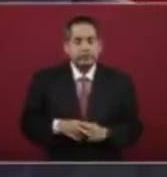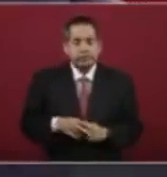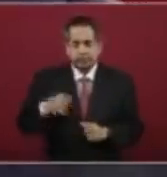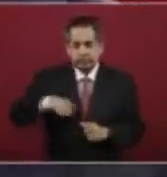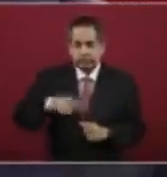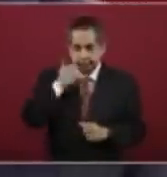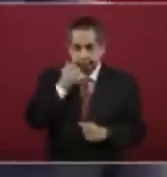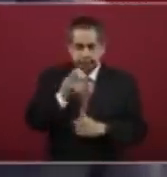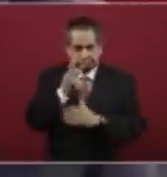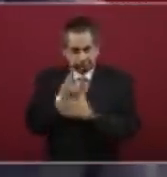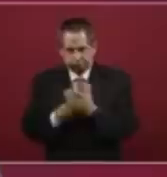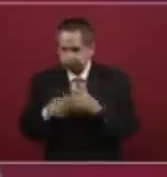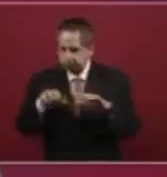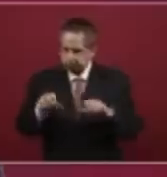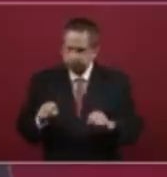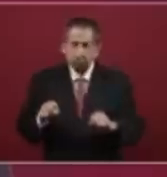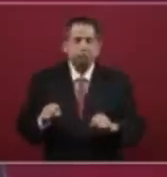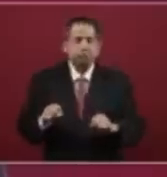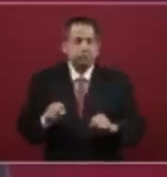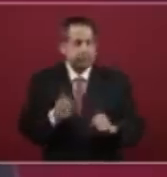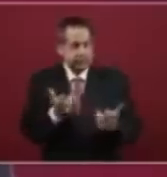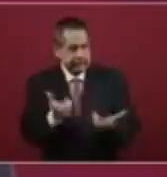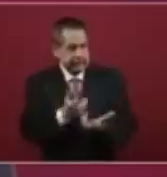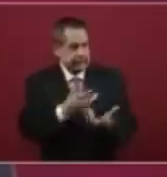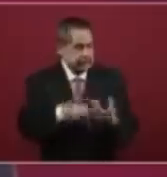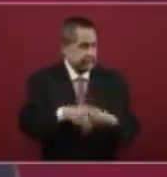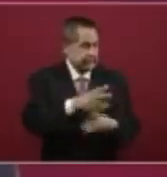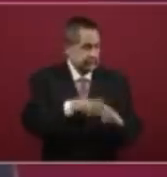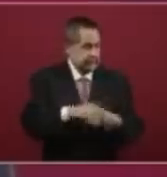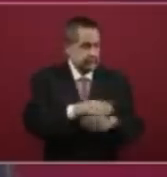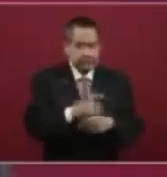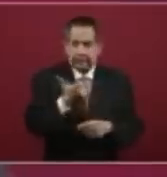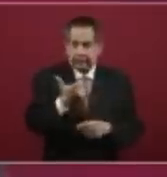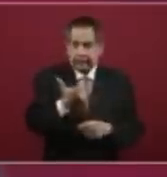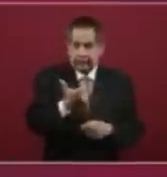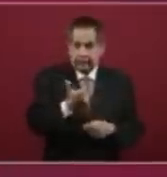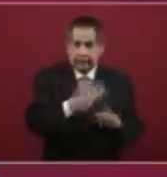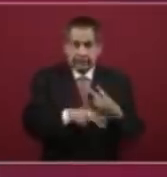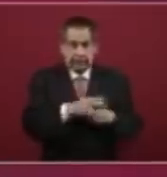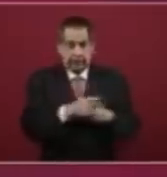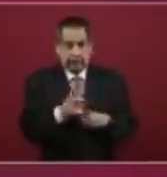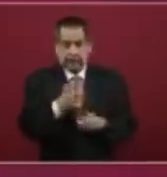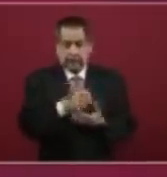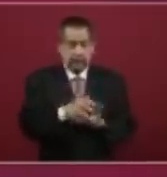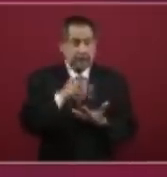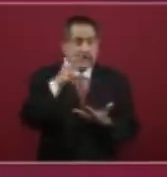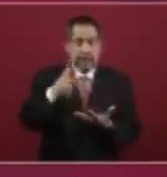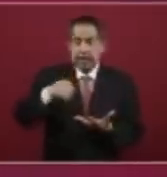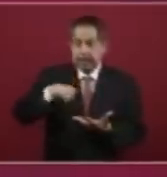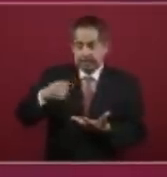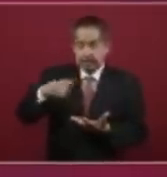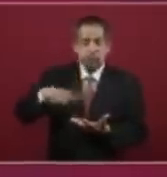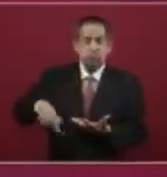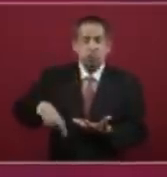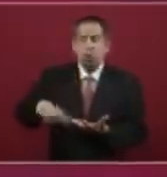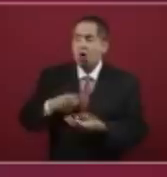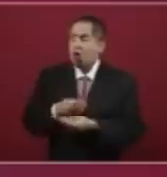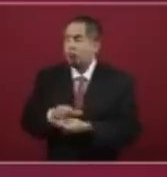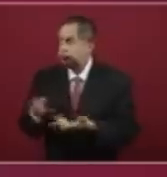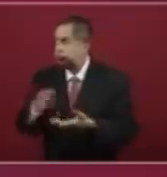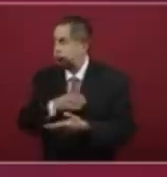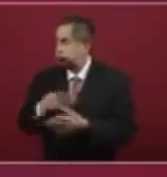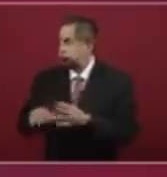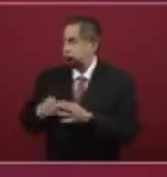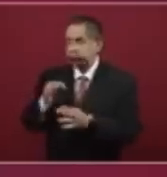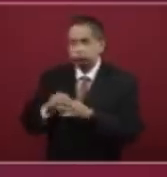queremos las dos cosas, que se genere la riqueza y que el Estado cumpla con